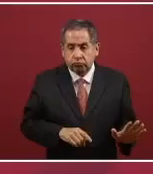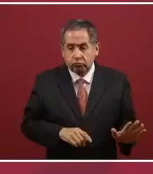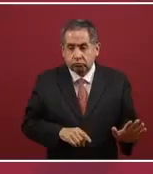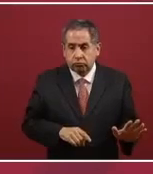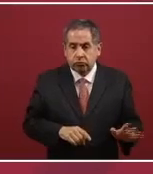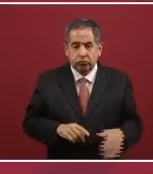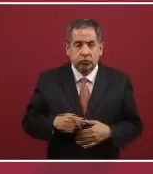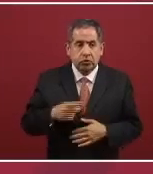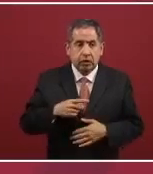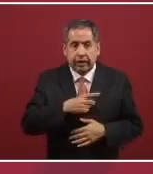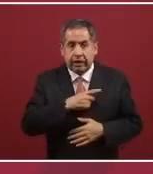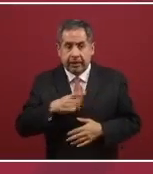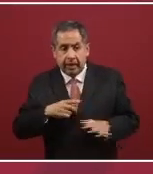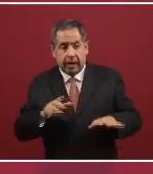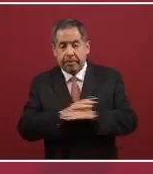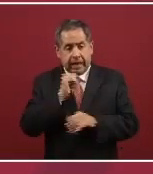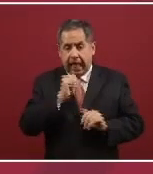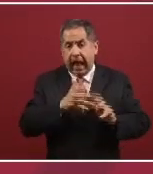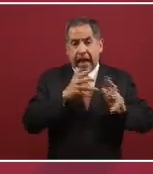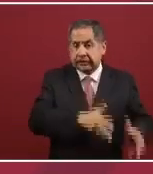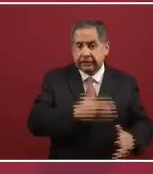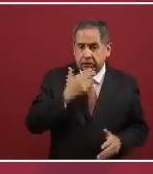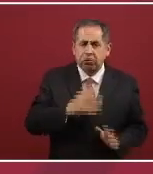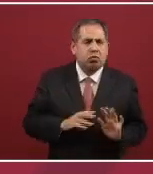de hacerse. En primer lugar,